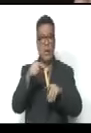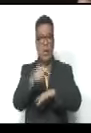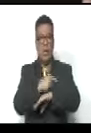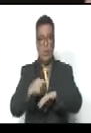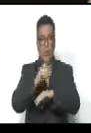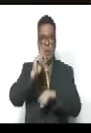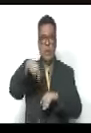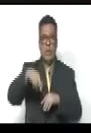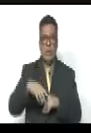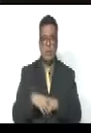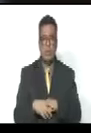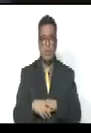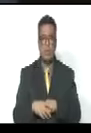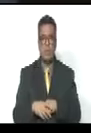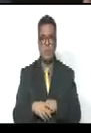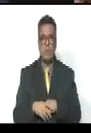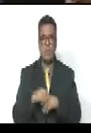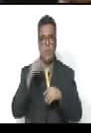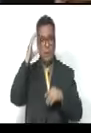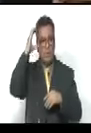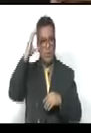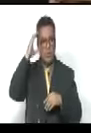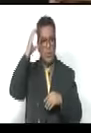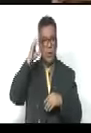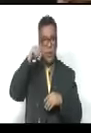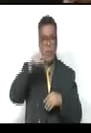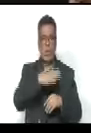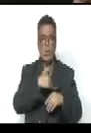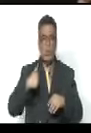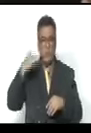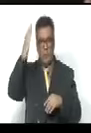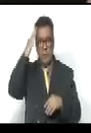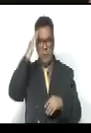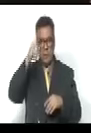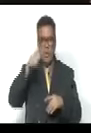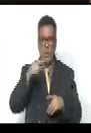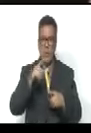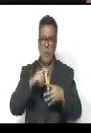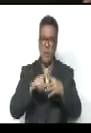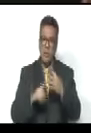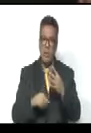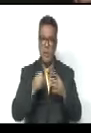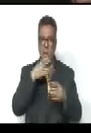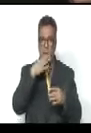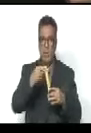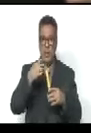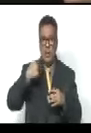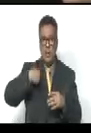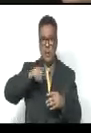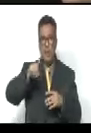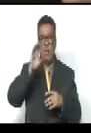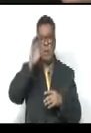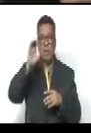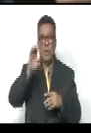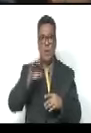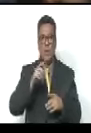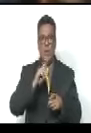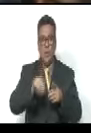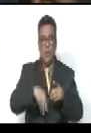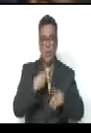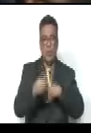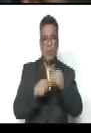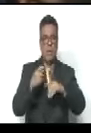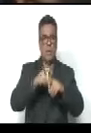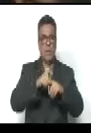también con plena conciencia tenemos que reconocer las cosas buenas que tiene el país o que ha podido hacer